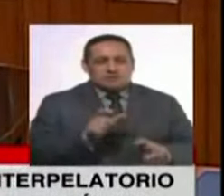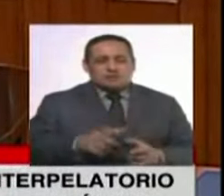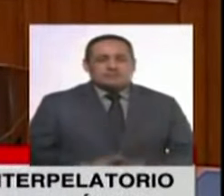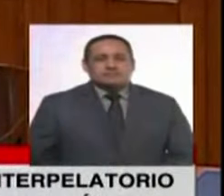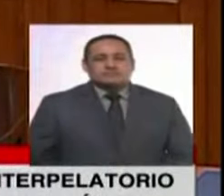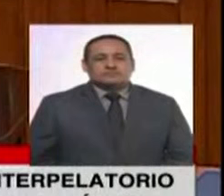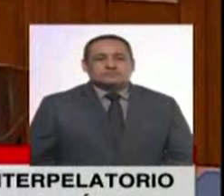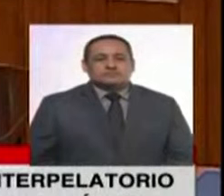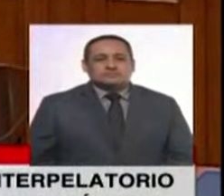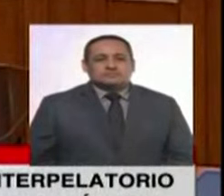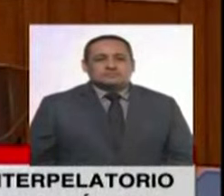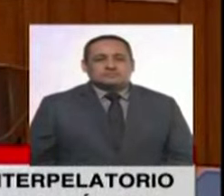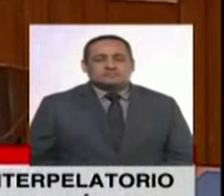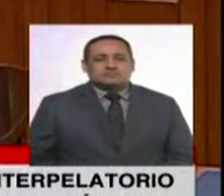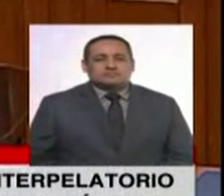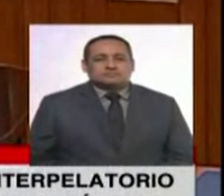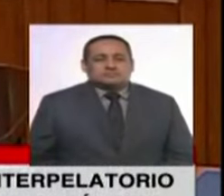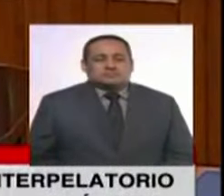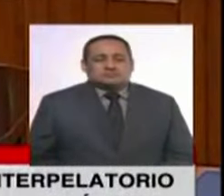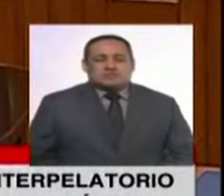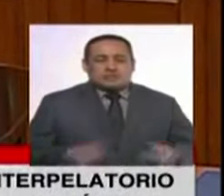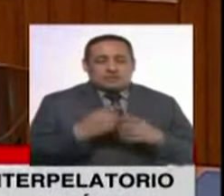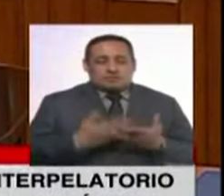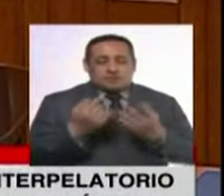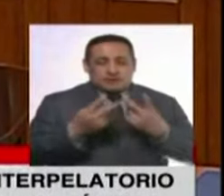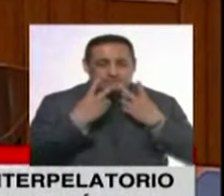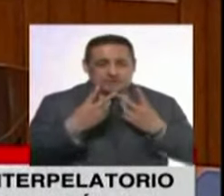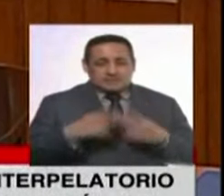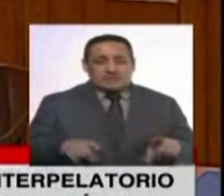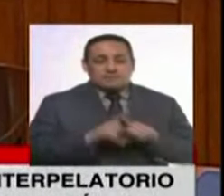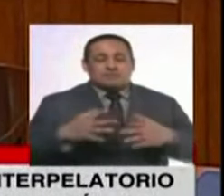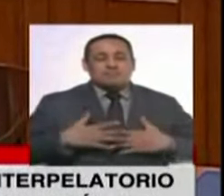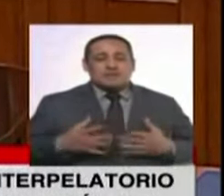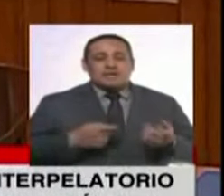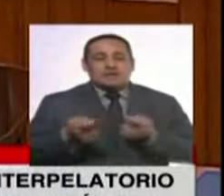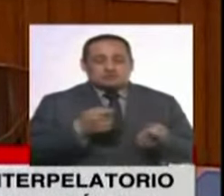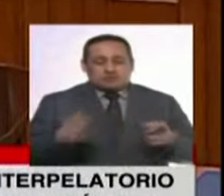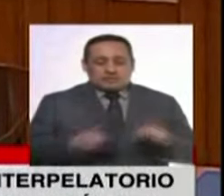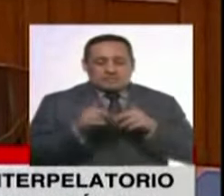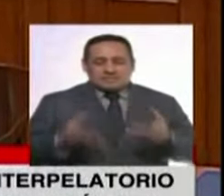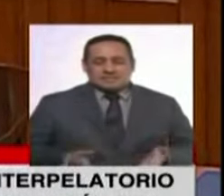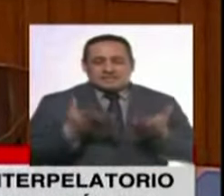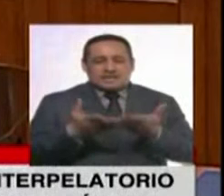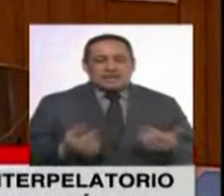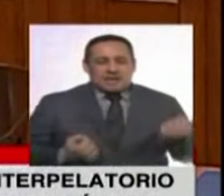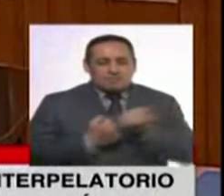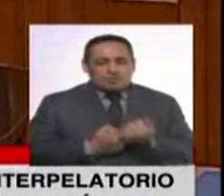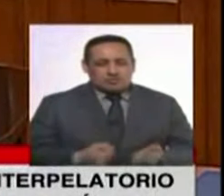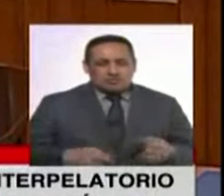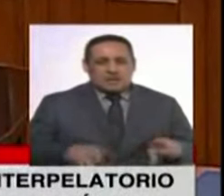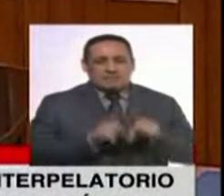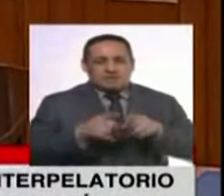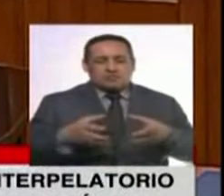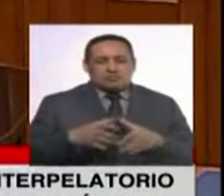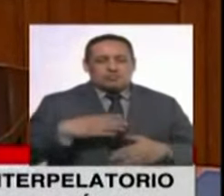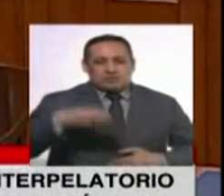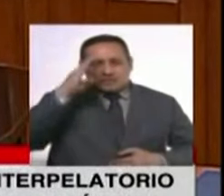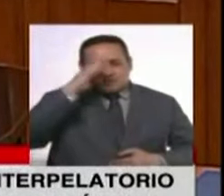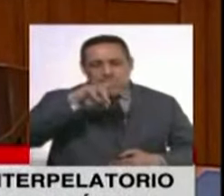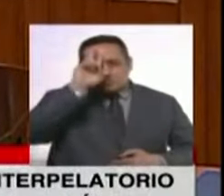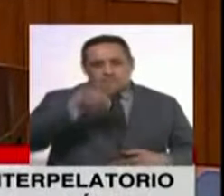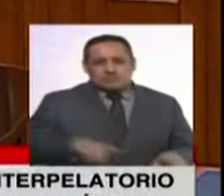ciudadanía esta realidad determina que de mi gestión se rinde todo el apoyo y soporte a la Policía Nacional